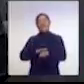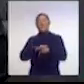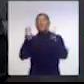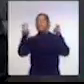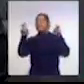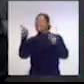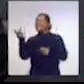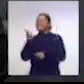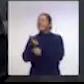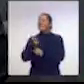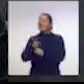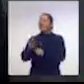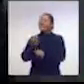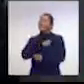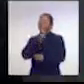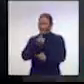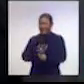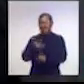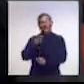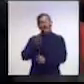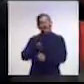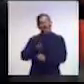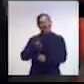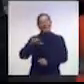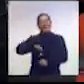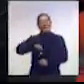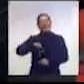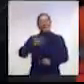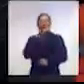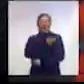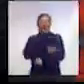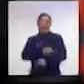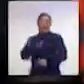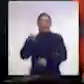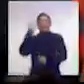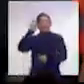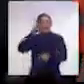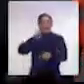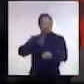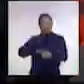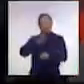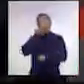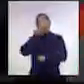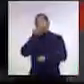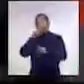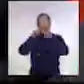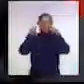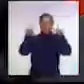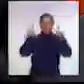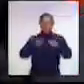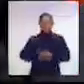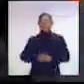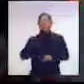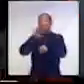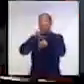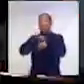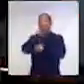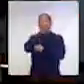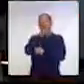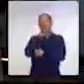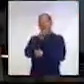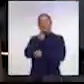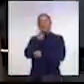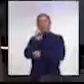Invitado especial esta tarde. Queremos agradecer muchísimo que nos acompañe el director académico del Colegio de Tlaxcala, el doctor Alfonso